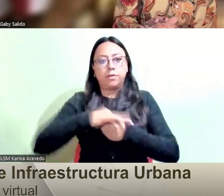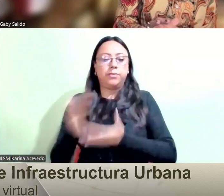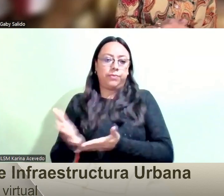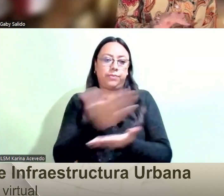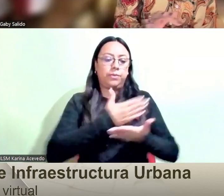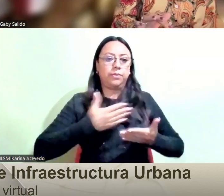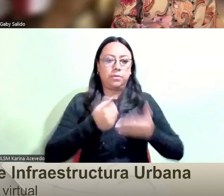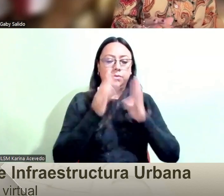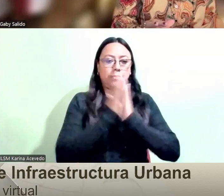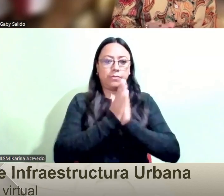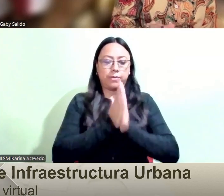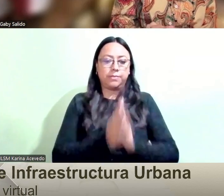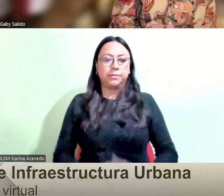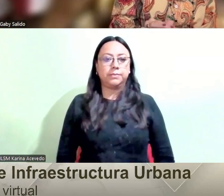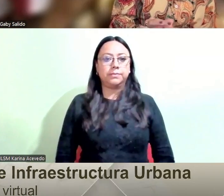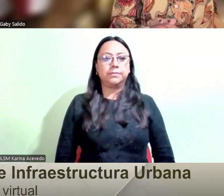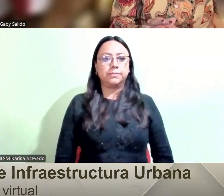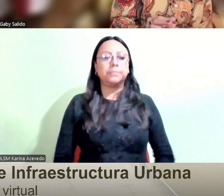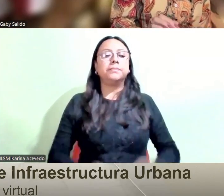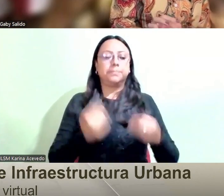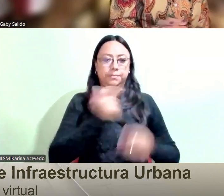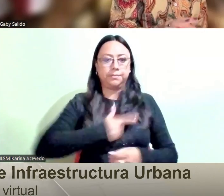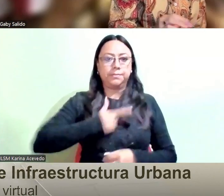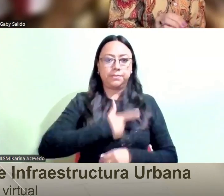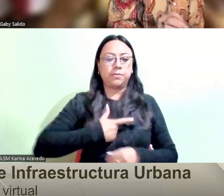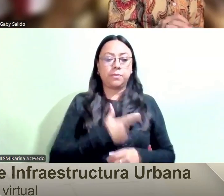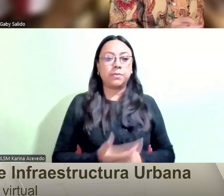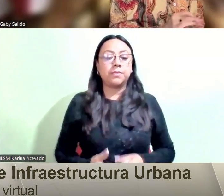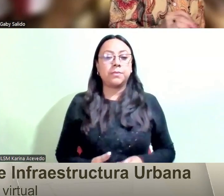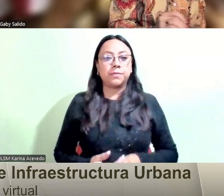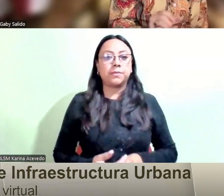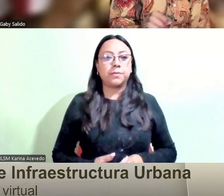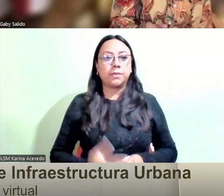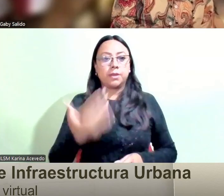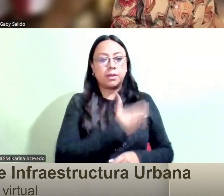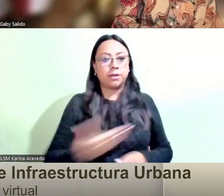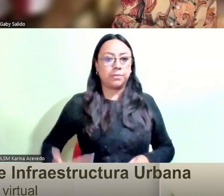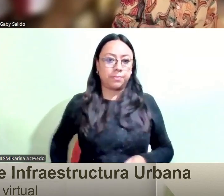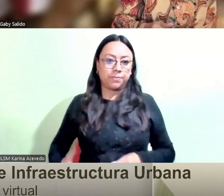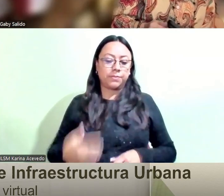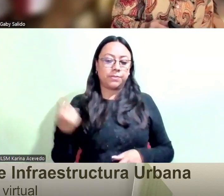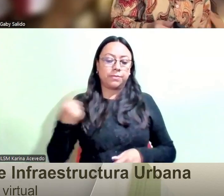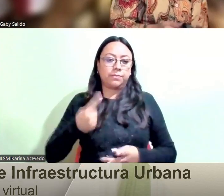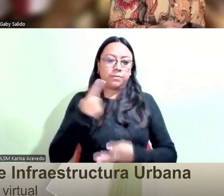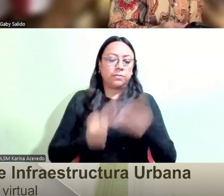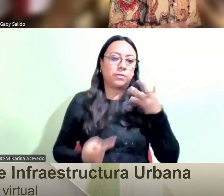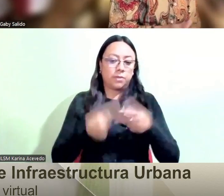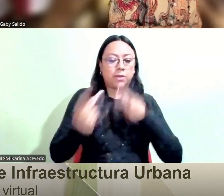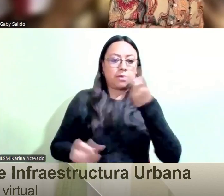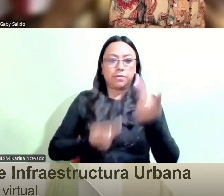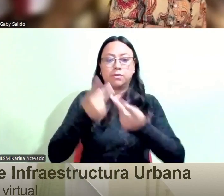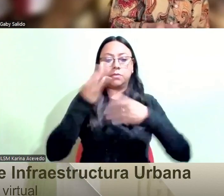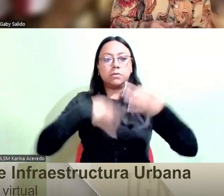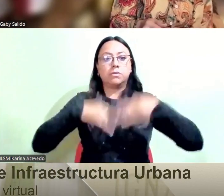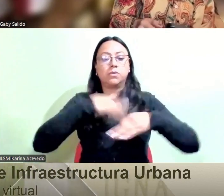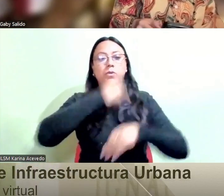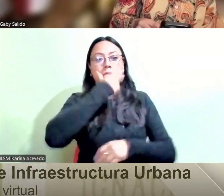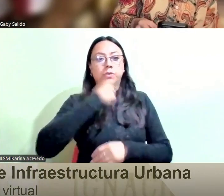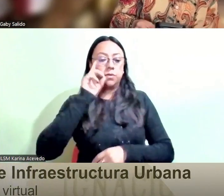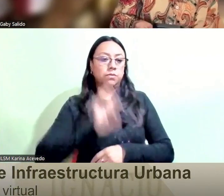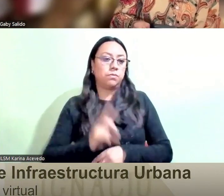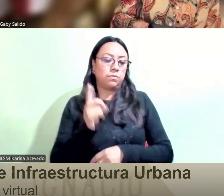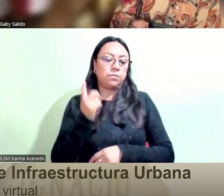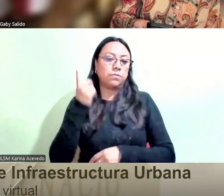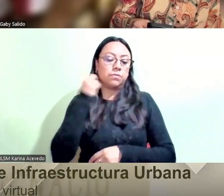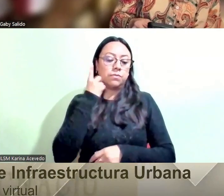Mirón, por favor. Con todo gusto. Por instrucciones de la presidencia, se consulta a las y a los integrantes si es de dispensarse la